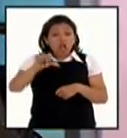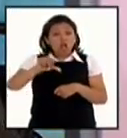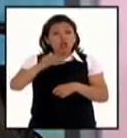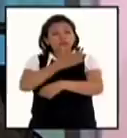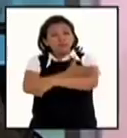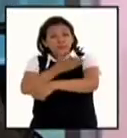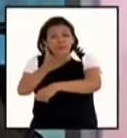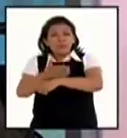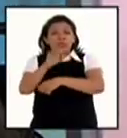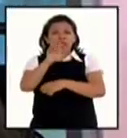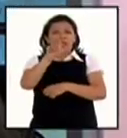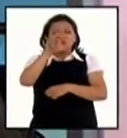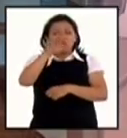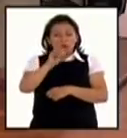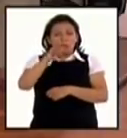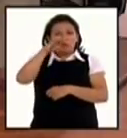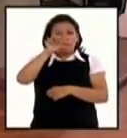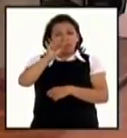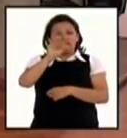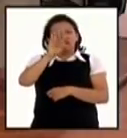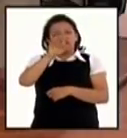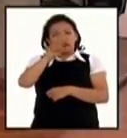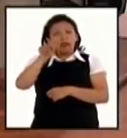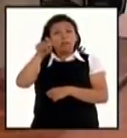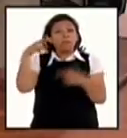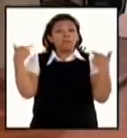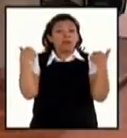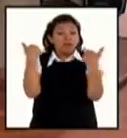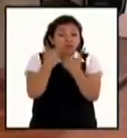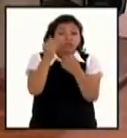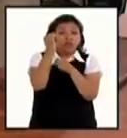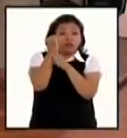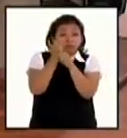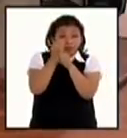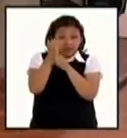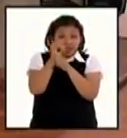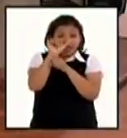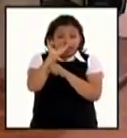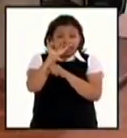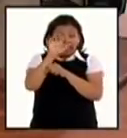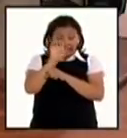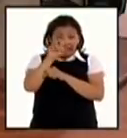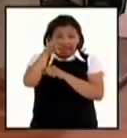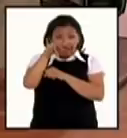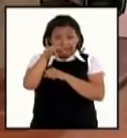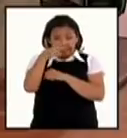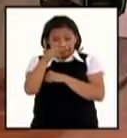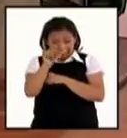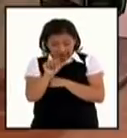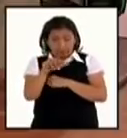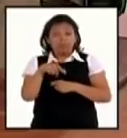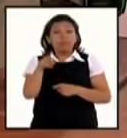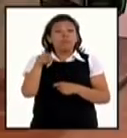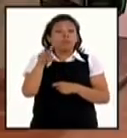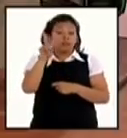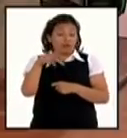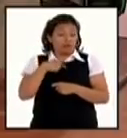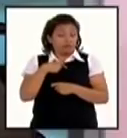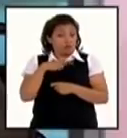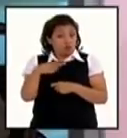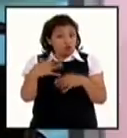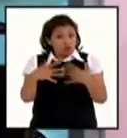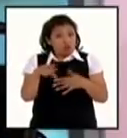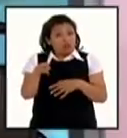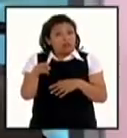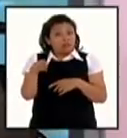acompaña Elio Masferrer. Él es profesor investigador de la Escuela Nacional de Antropología y yo quiero reconocer a